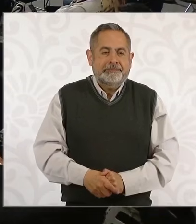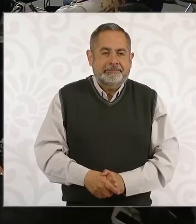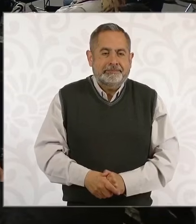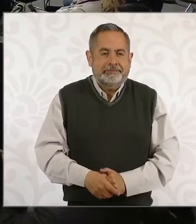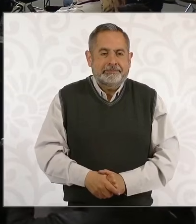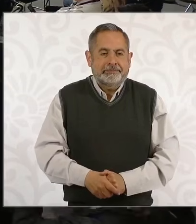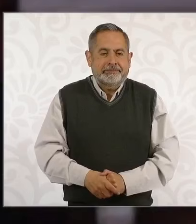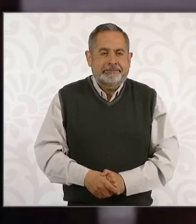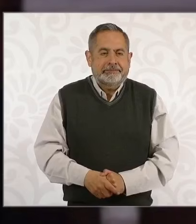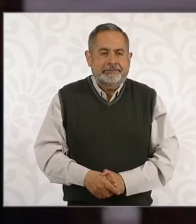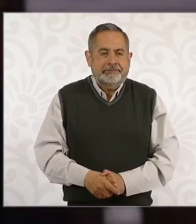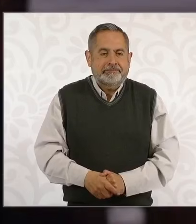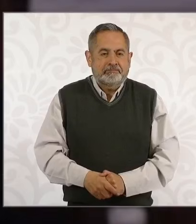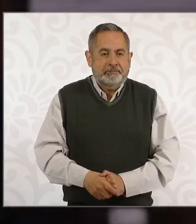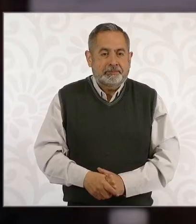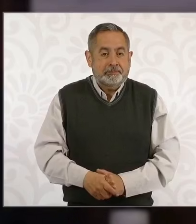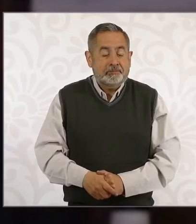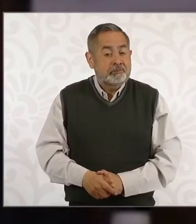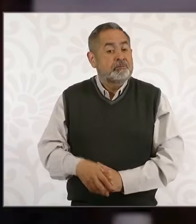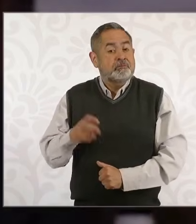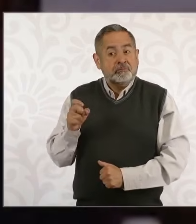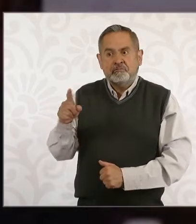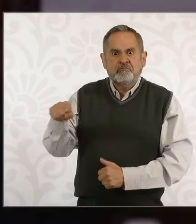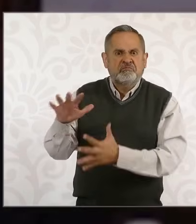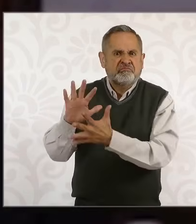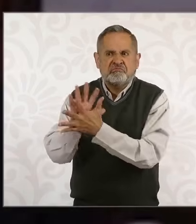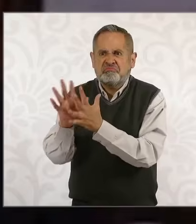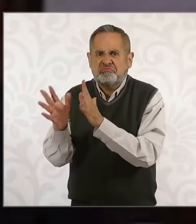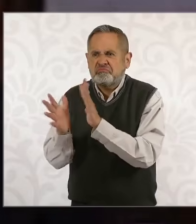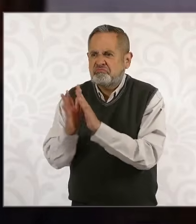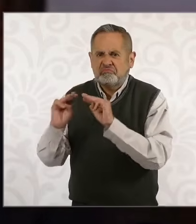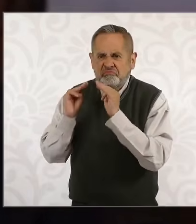Eso es delincuencia organizada, queridos amigos. Están organizados para delinquir.